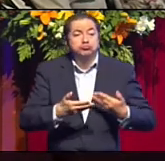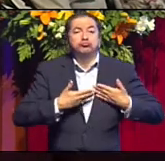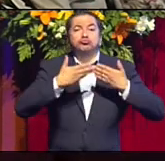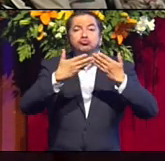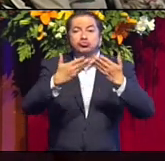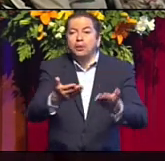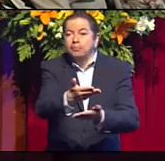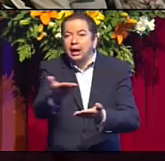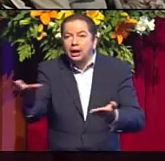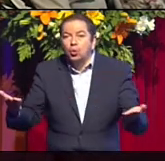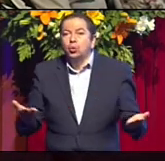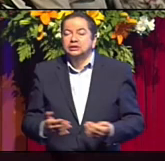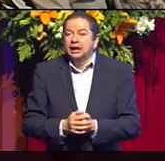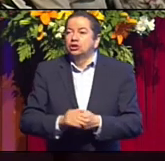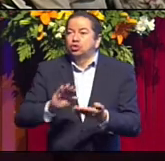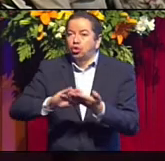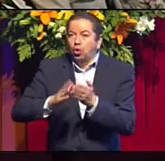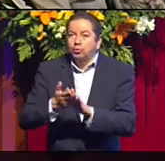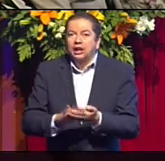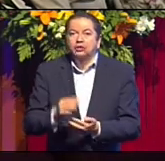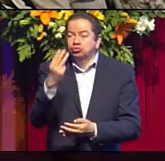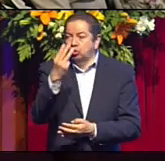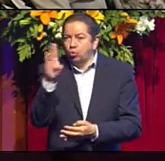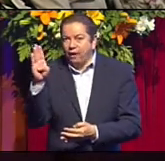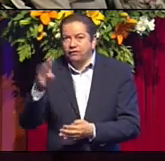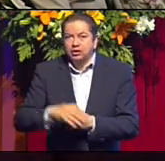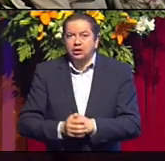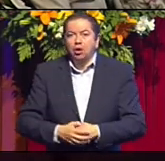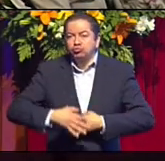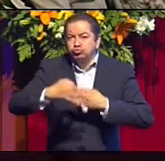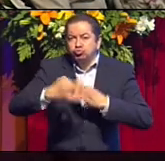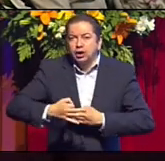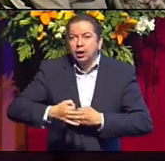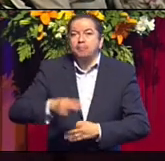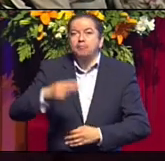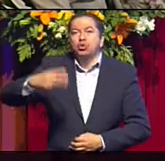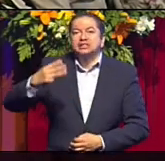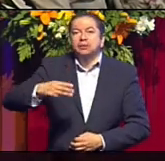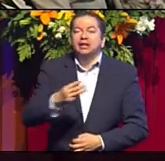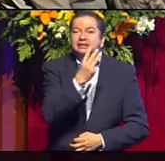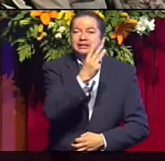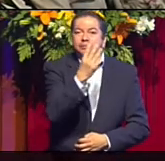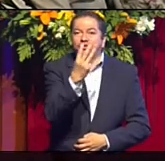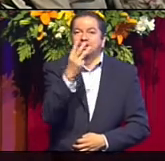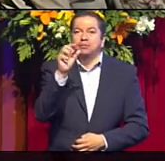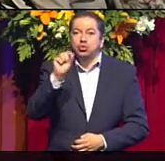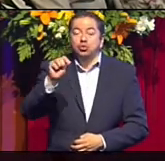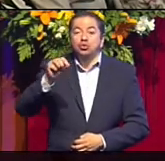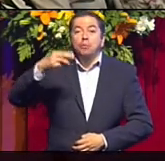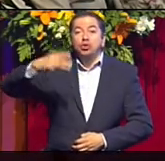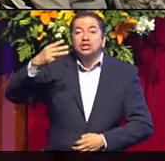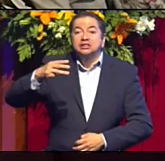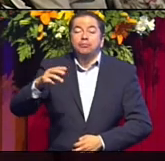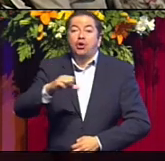servicio de nuestra comunidad a través de la página web oficial de la municipalidad